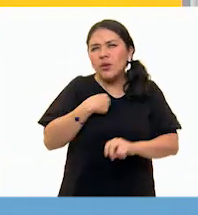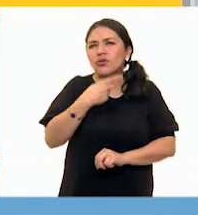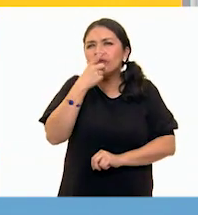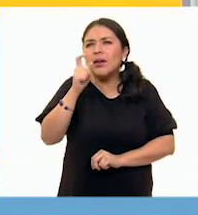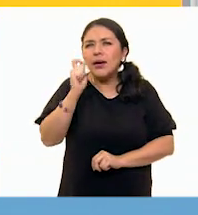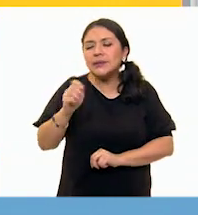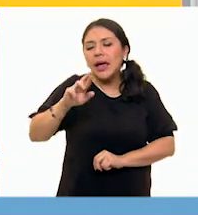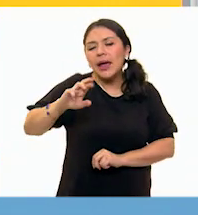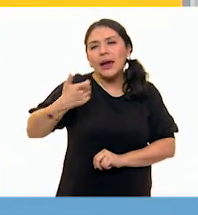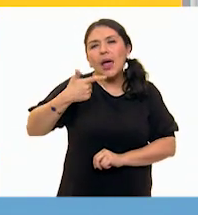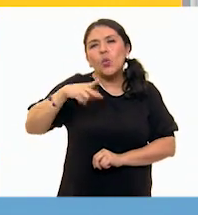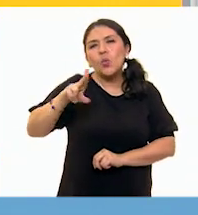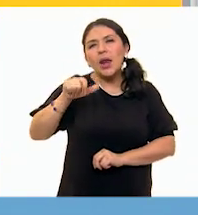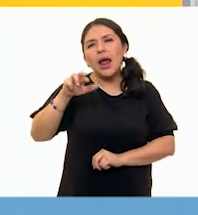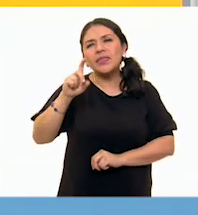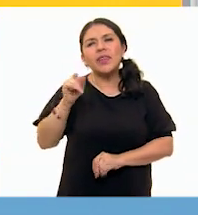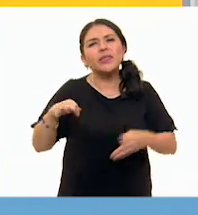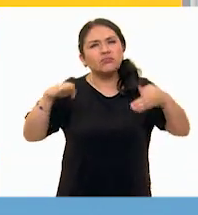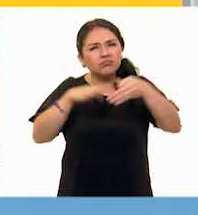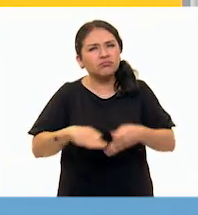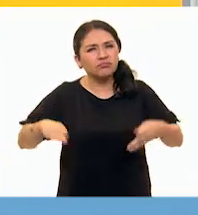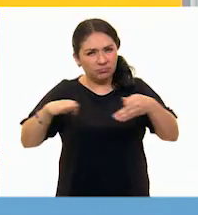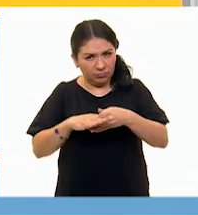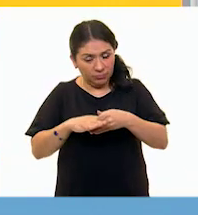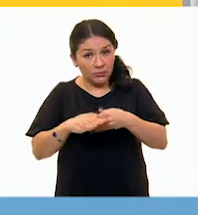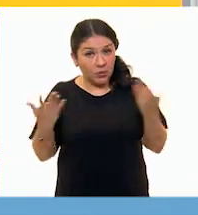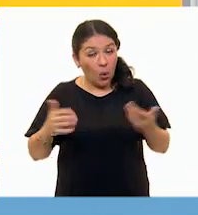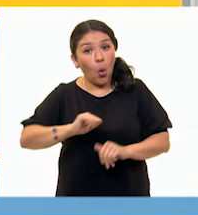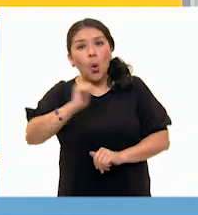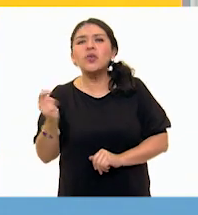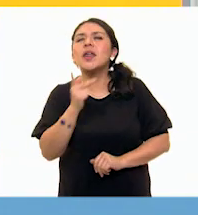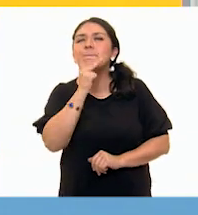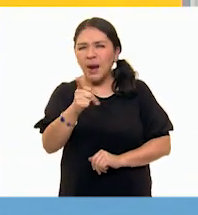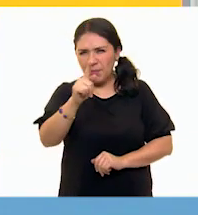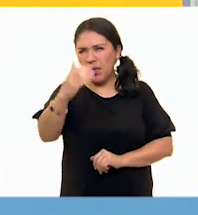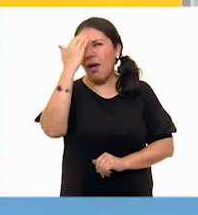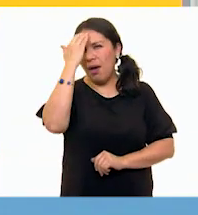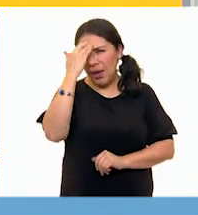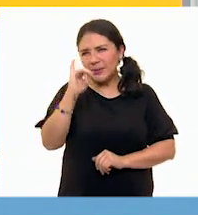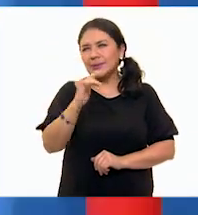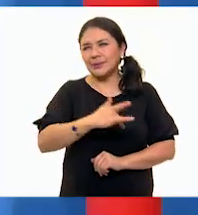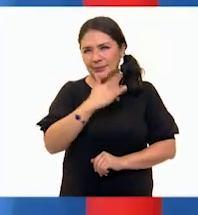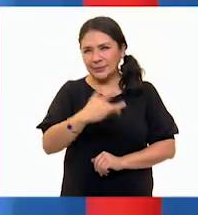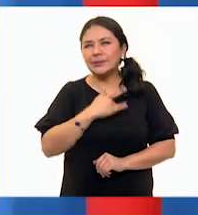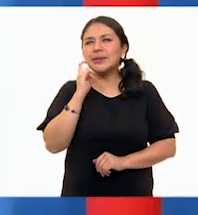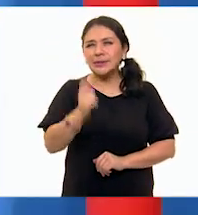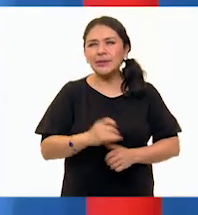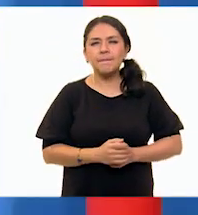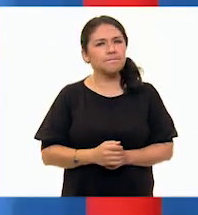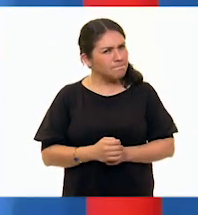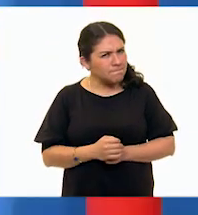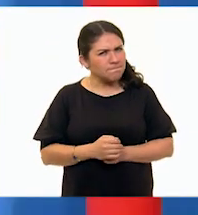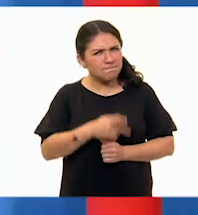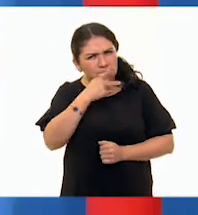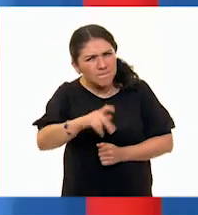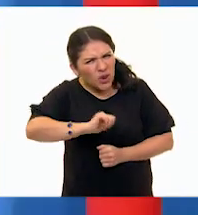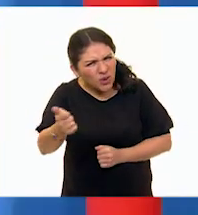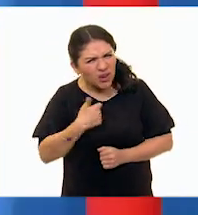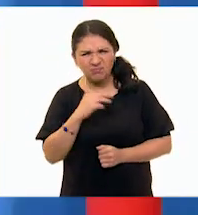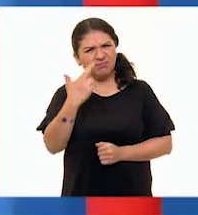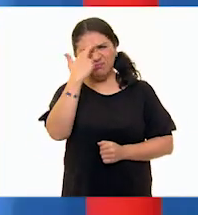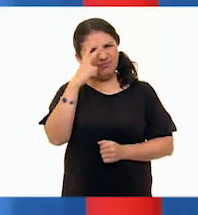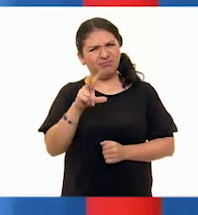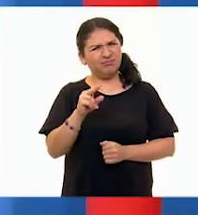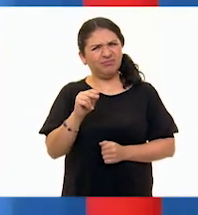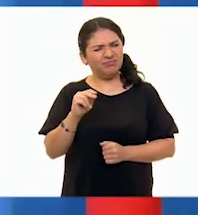decimos regularidad? Si no, hay otra palabra que seguro les dará una pista. Sí, yo no recuerdo qué